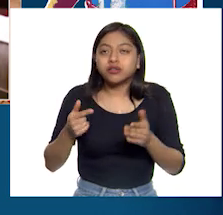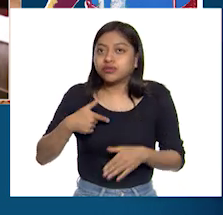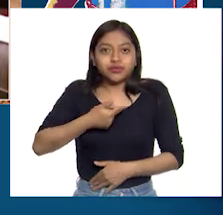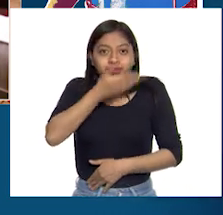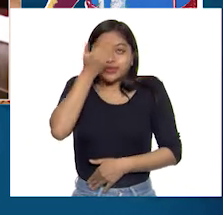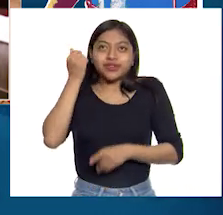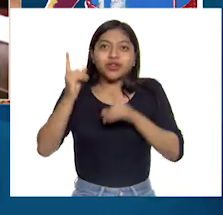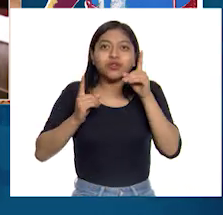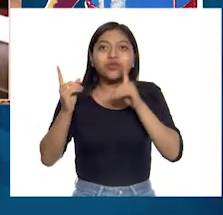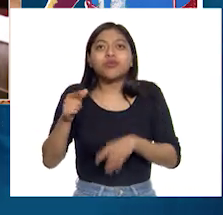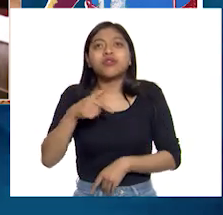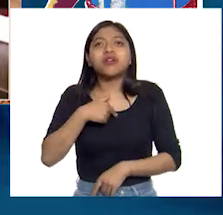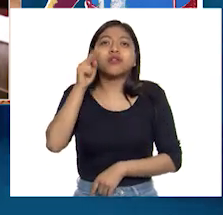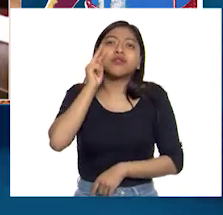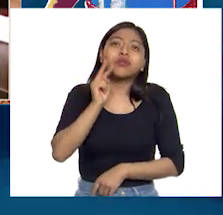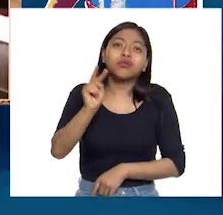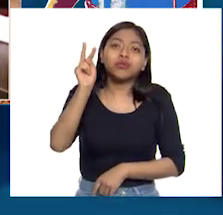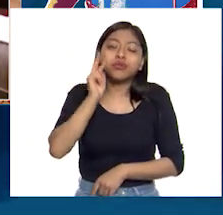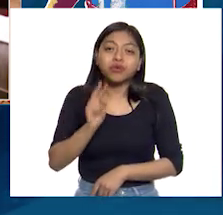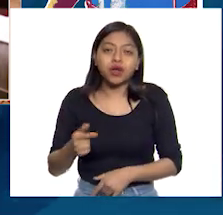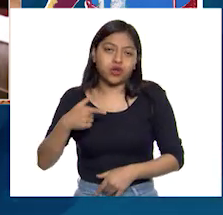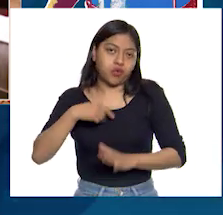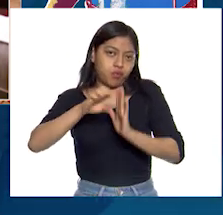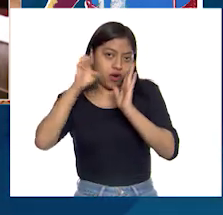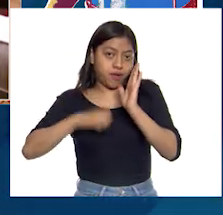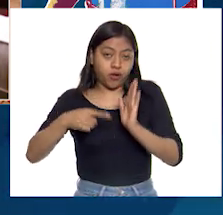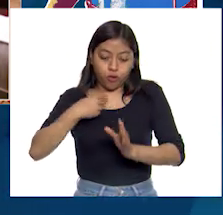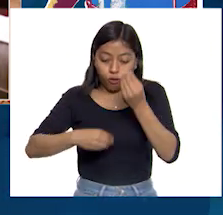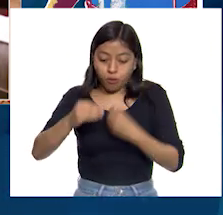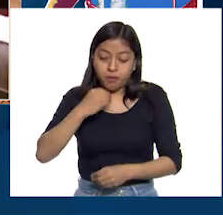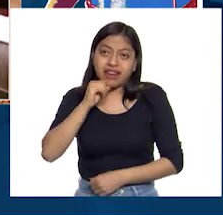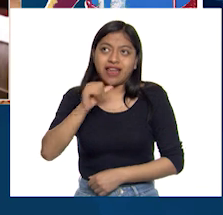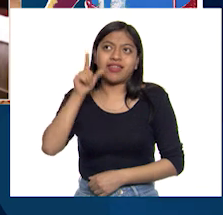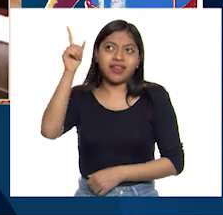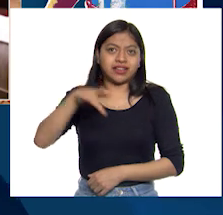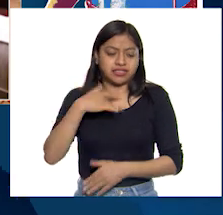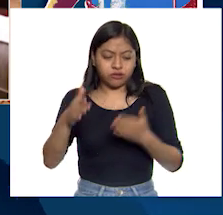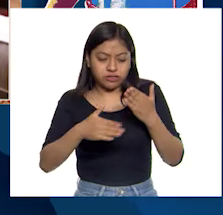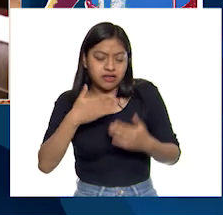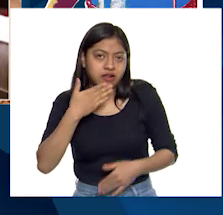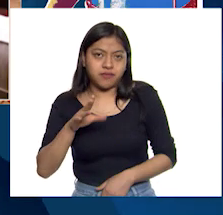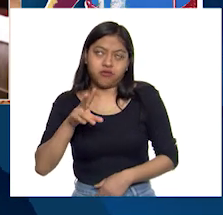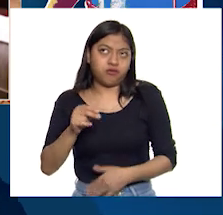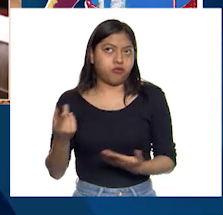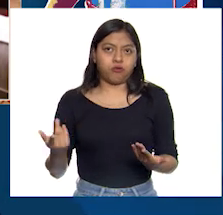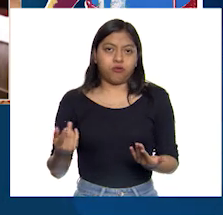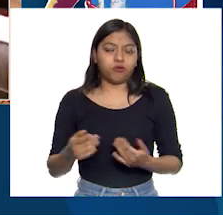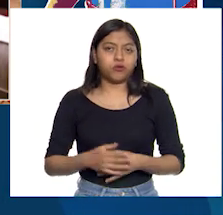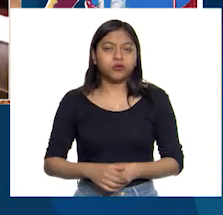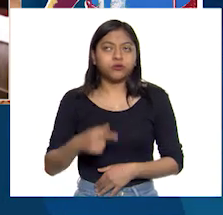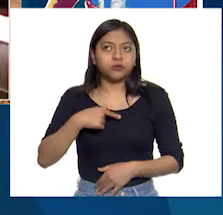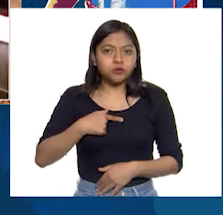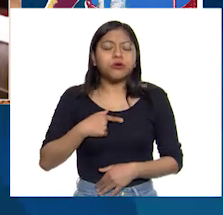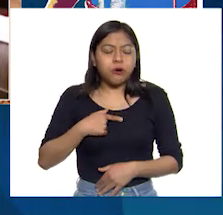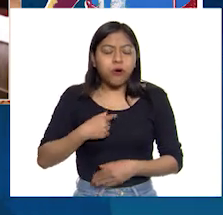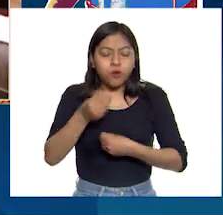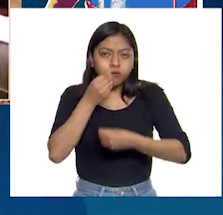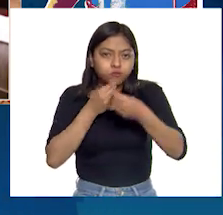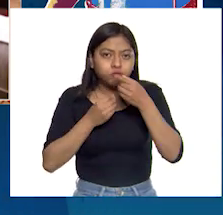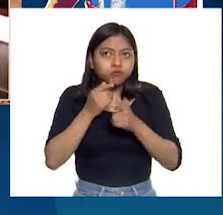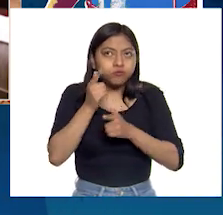pensar que estoy hambriento, y si no como, creerá que no me gusta lo que hizo. Y mi monólogo interior: mastica despacio, no hables